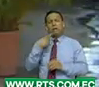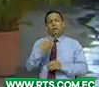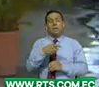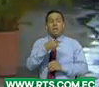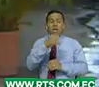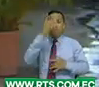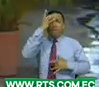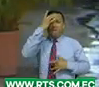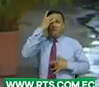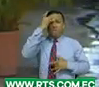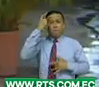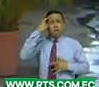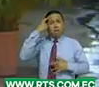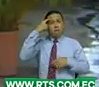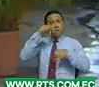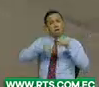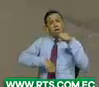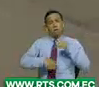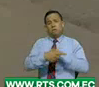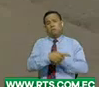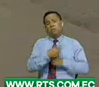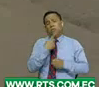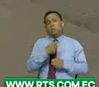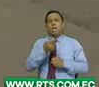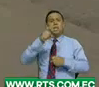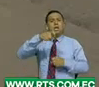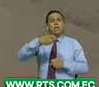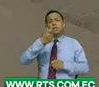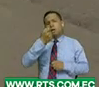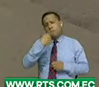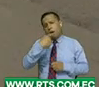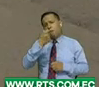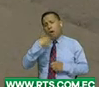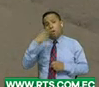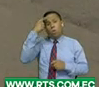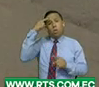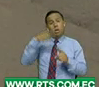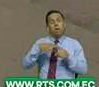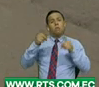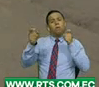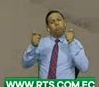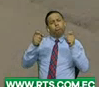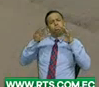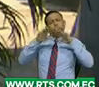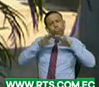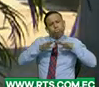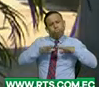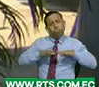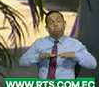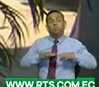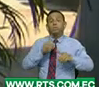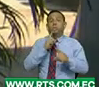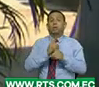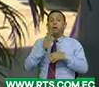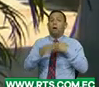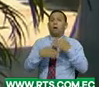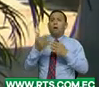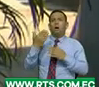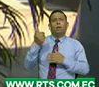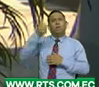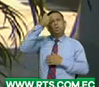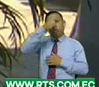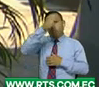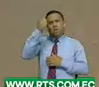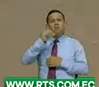mantenerse con medicamentos diarios a fin de evitar que pierda el control de sus acciones el domingo al parecer no se tomó el medicamento